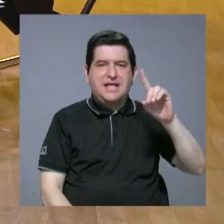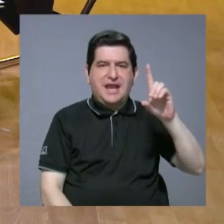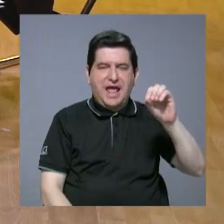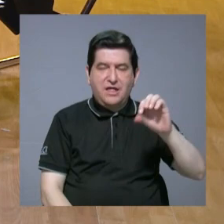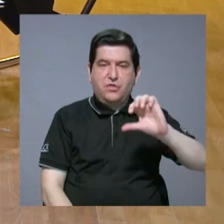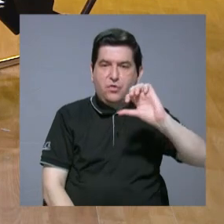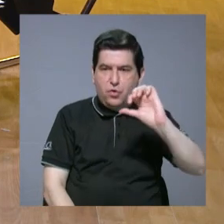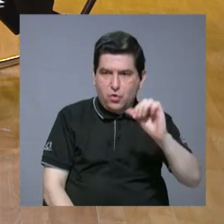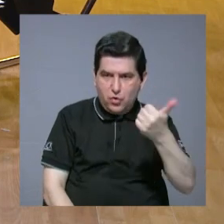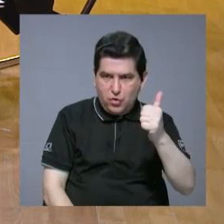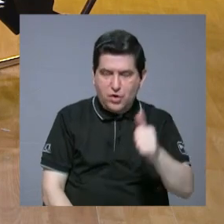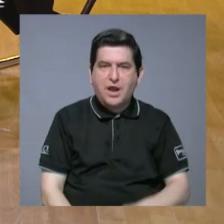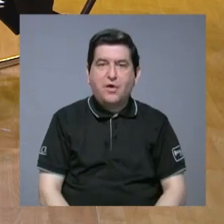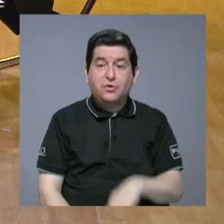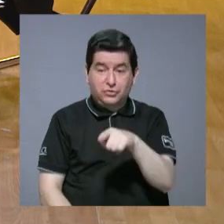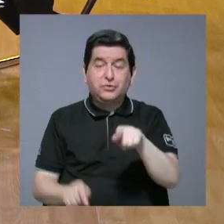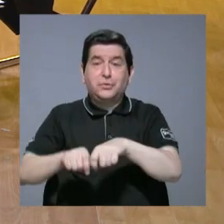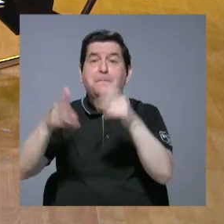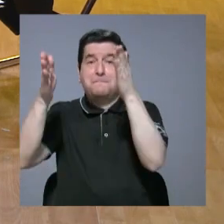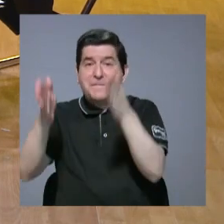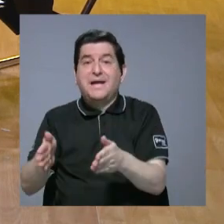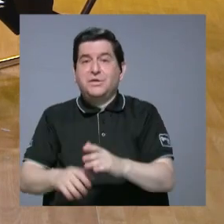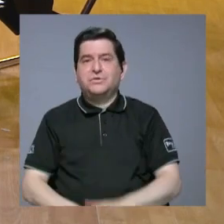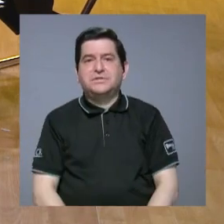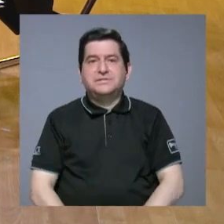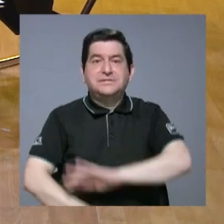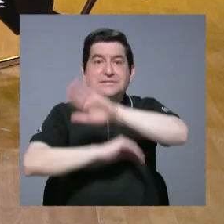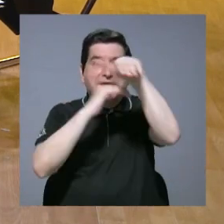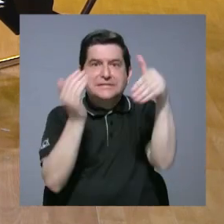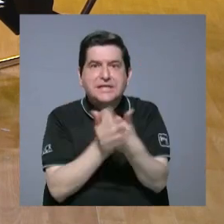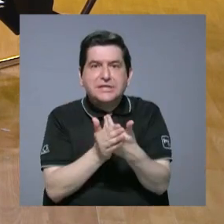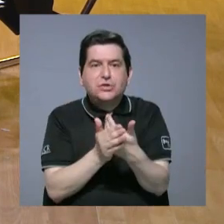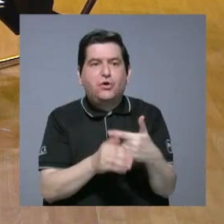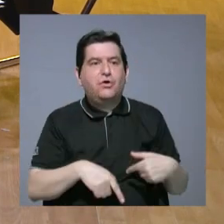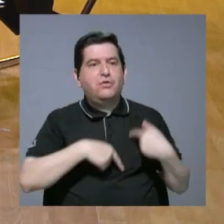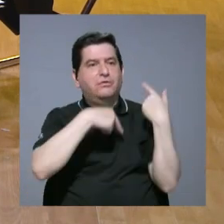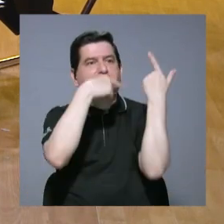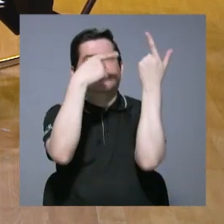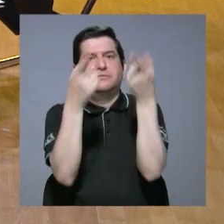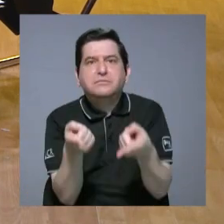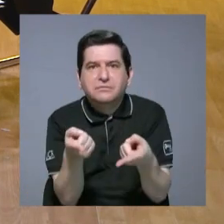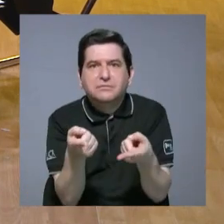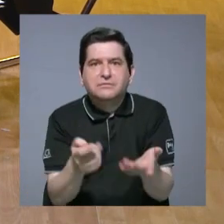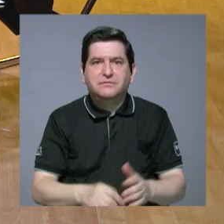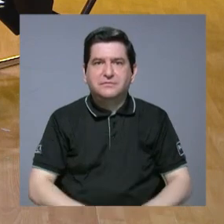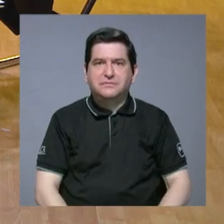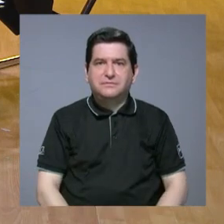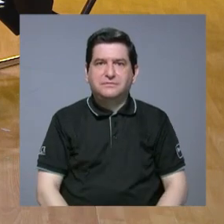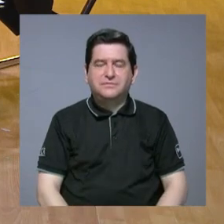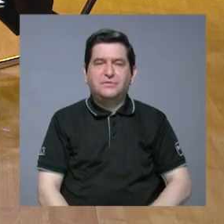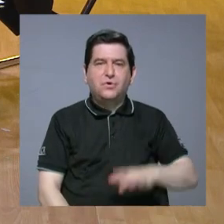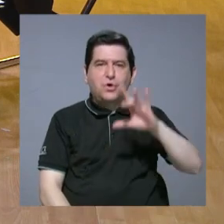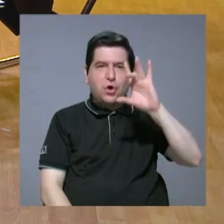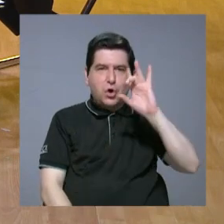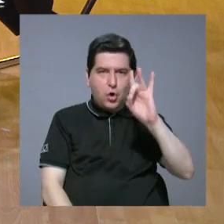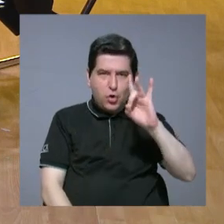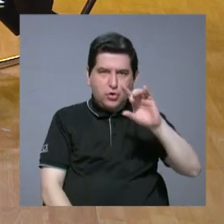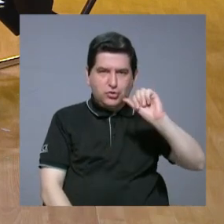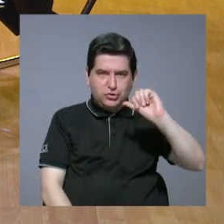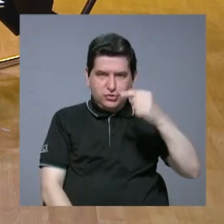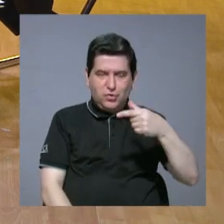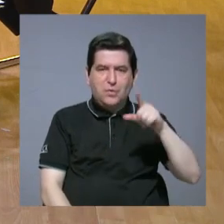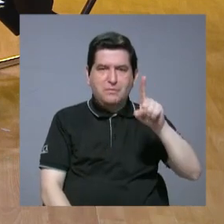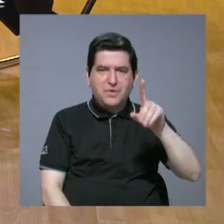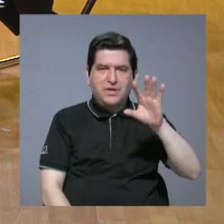a cargo de estos periodistas. Y todo eso desembocó a que el 8 de agosto